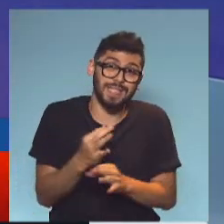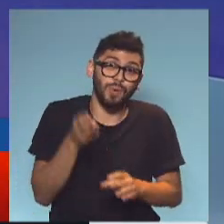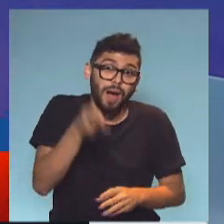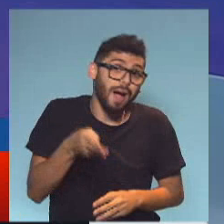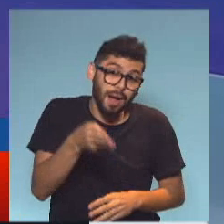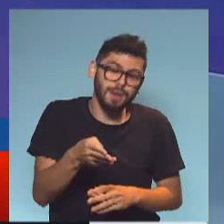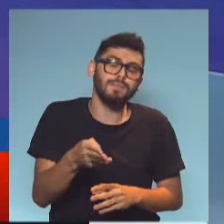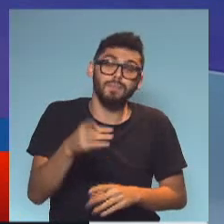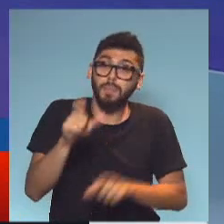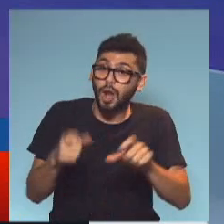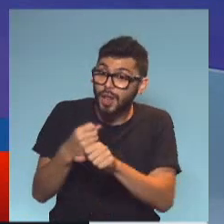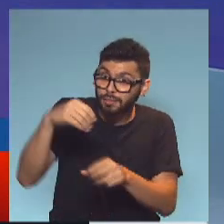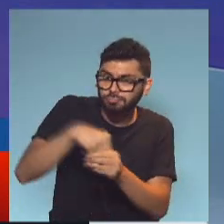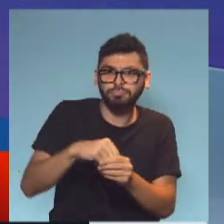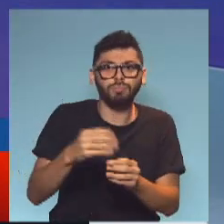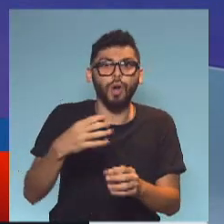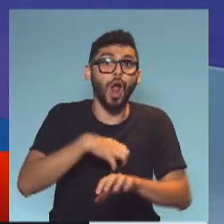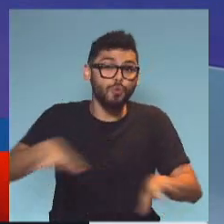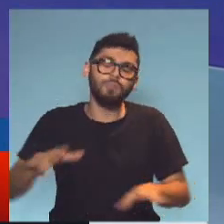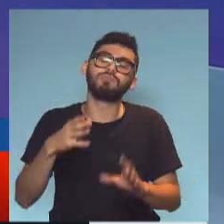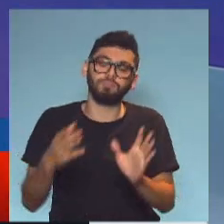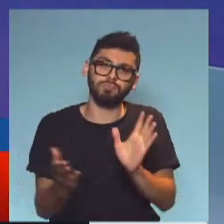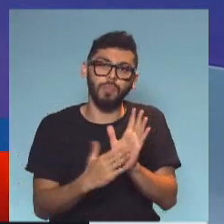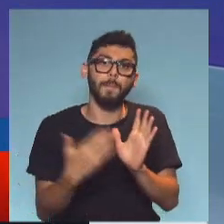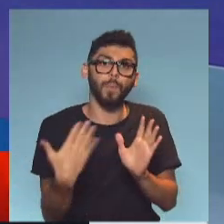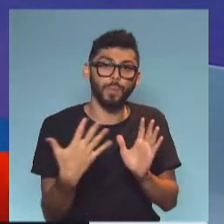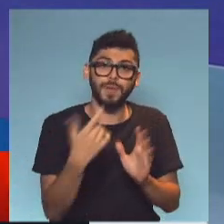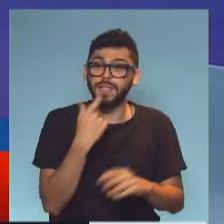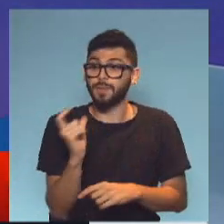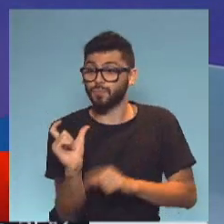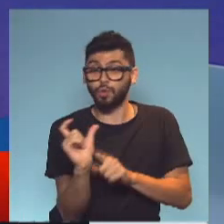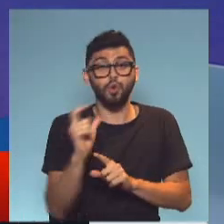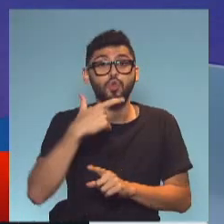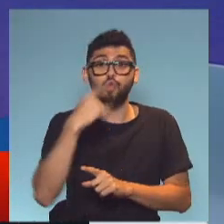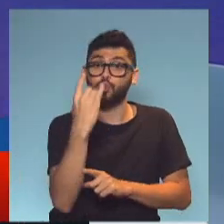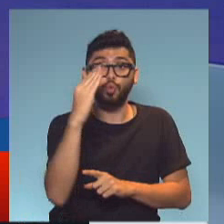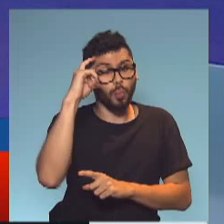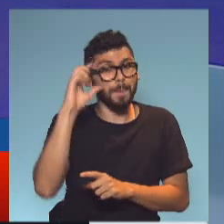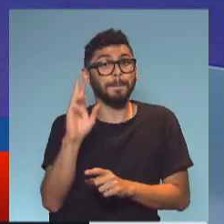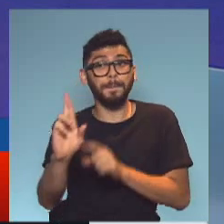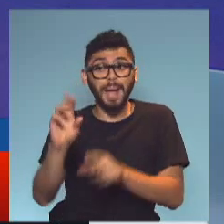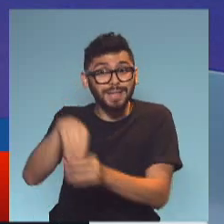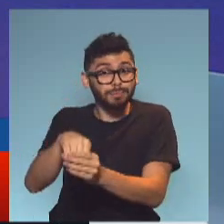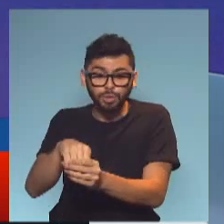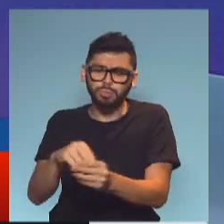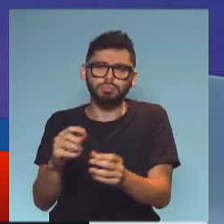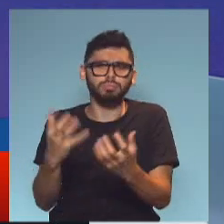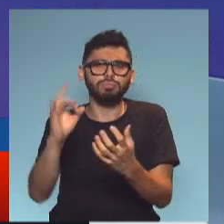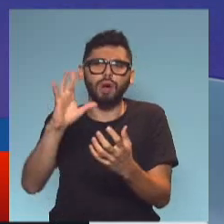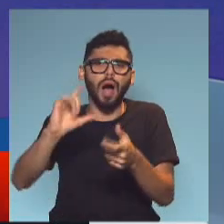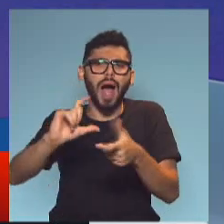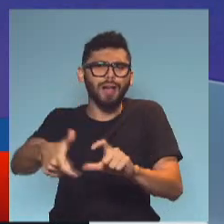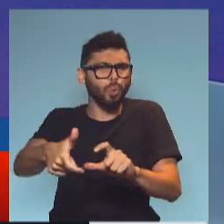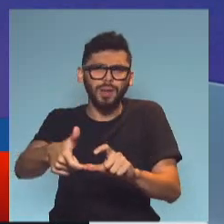se incluye la comunidad educativa. Bien, quienes tenían ya habilitado el permiso y la SUBE no tienen más que actualizarla y podrán utilizarlo para justificar